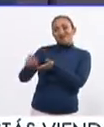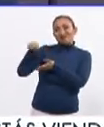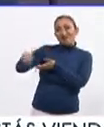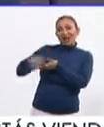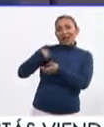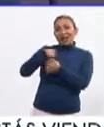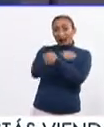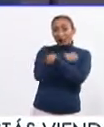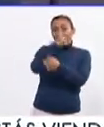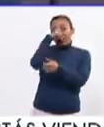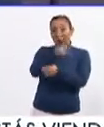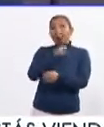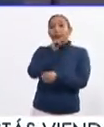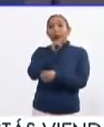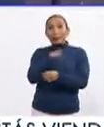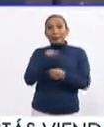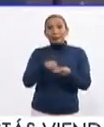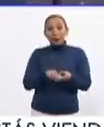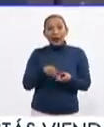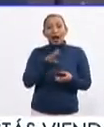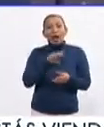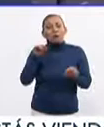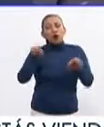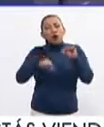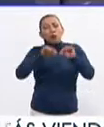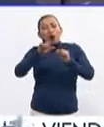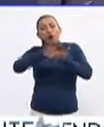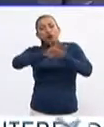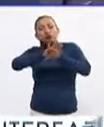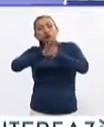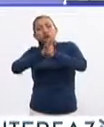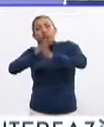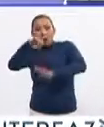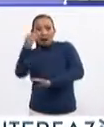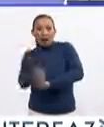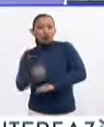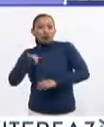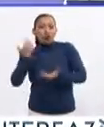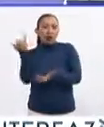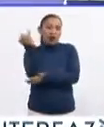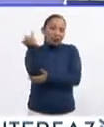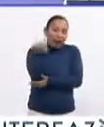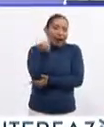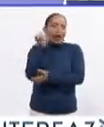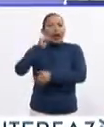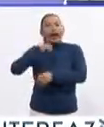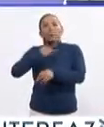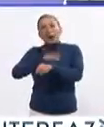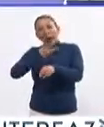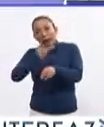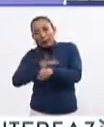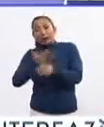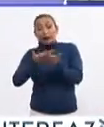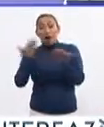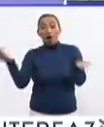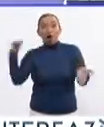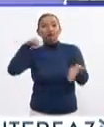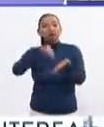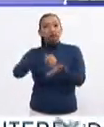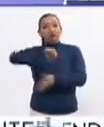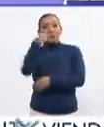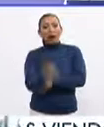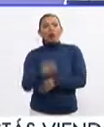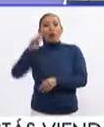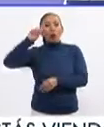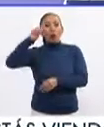en nuestro país. Además que ha ido cambiando y se ha hecho obligatoria el preescolar, la submedia superior, y ahora se plantea en